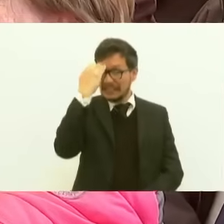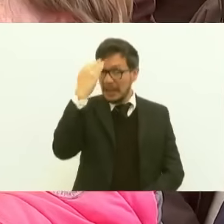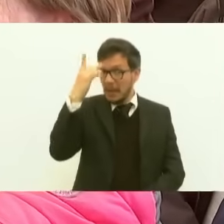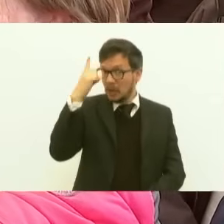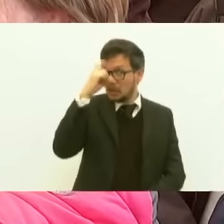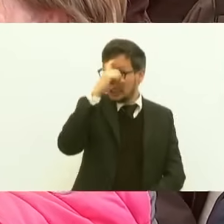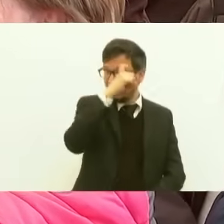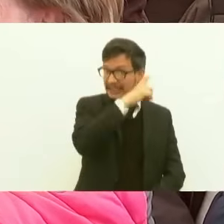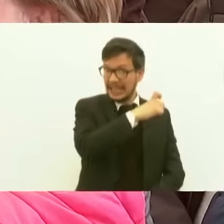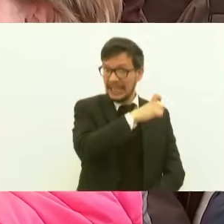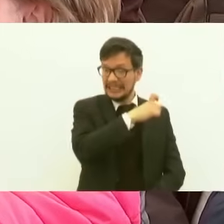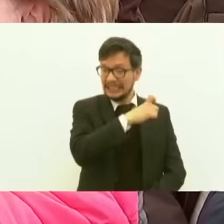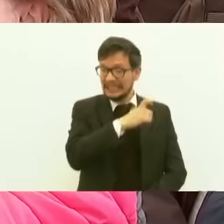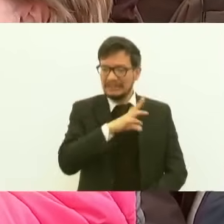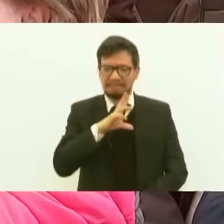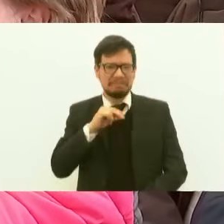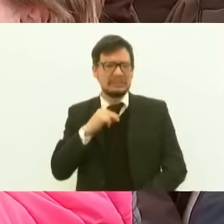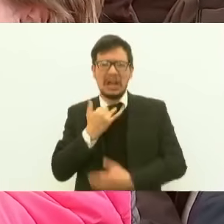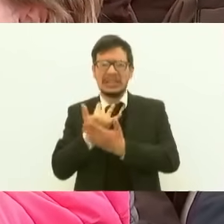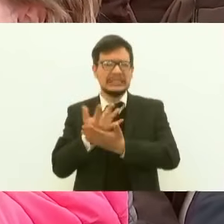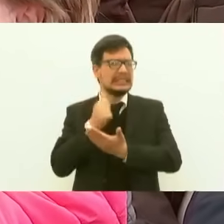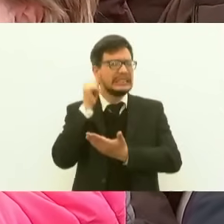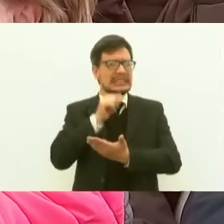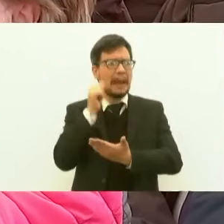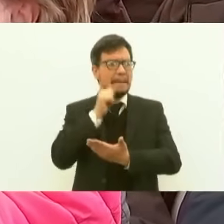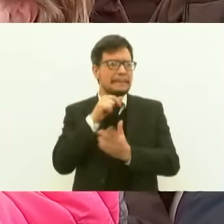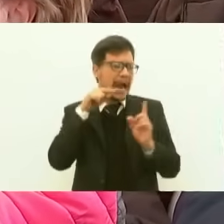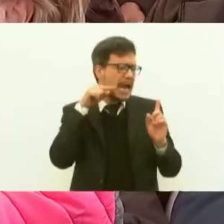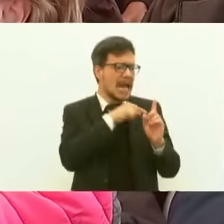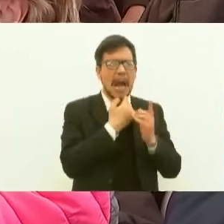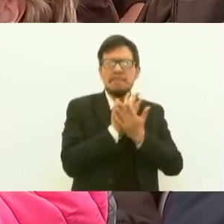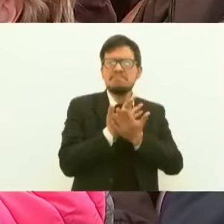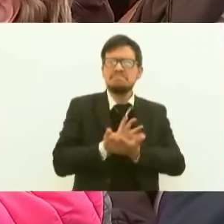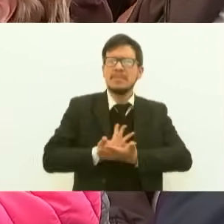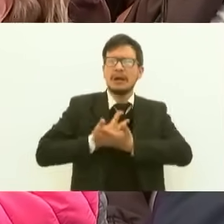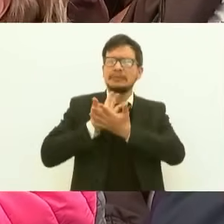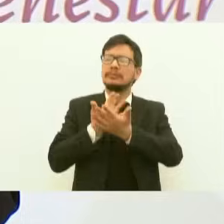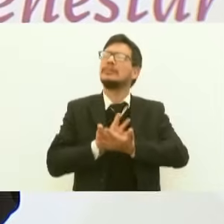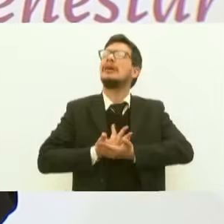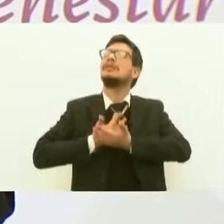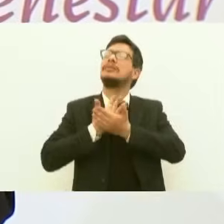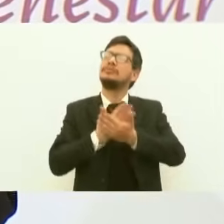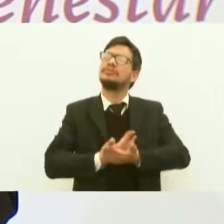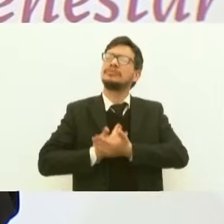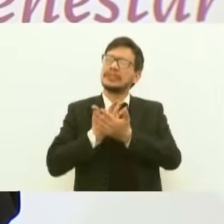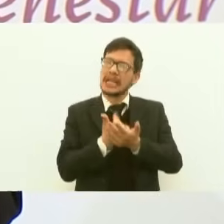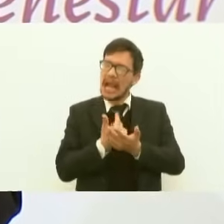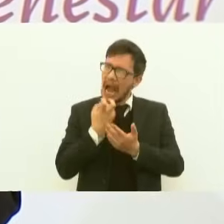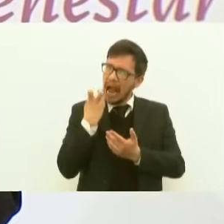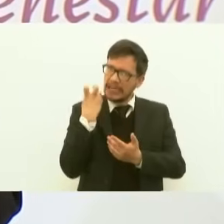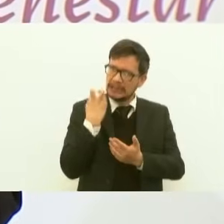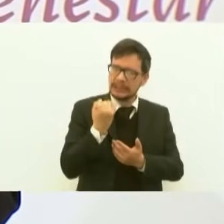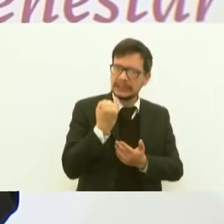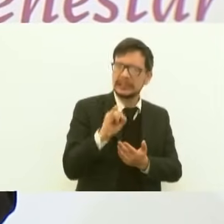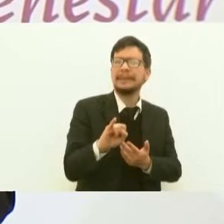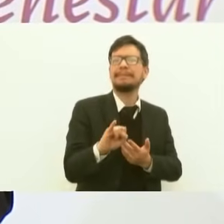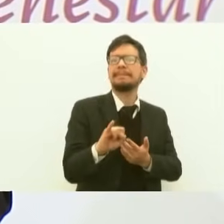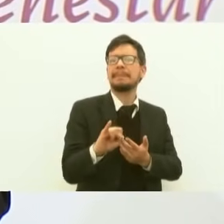Nunca perdió la fe en la causa que defendía. Y así restauró